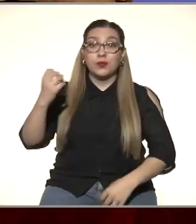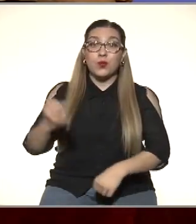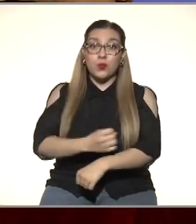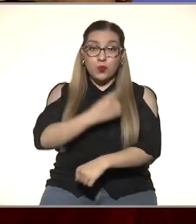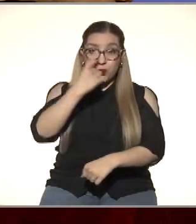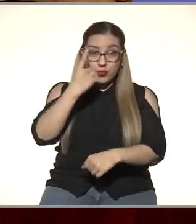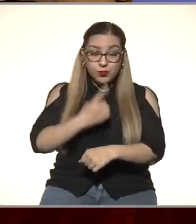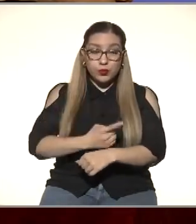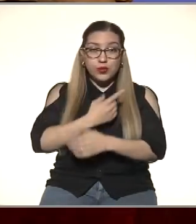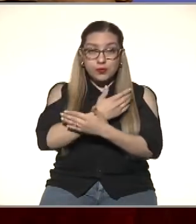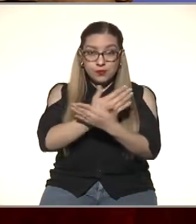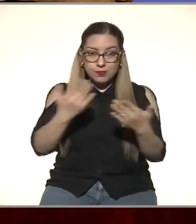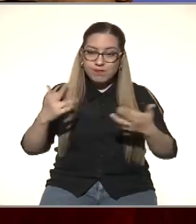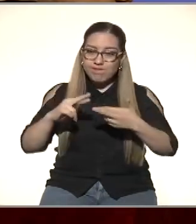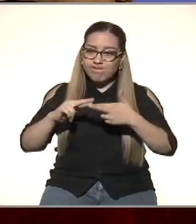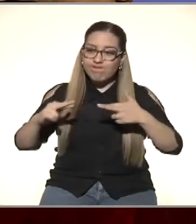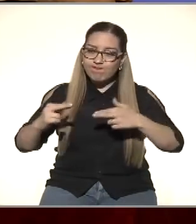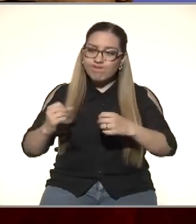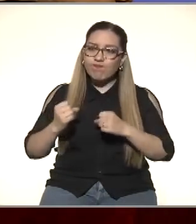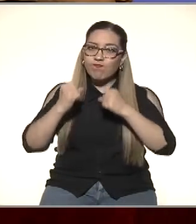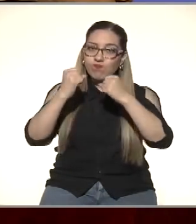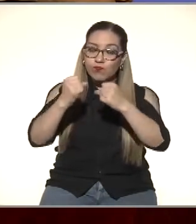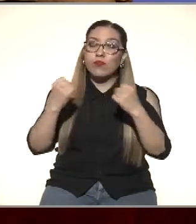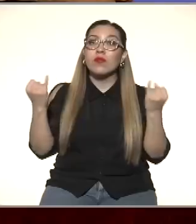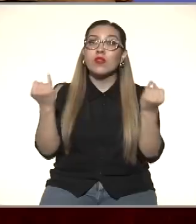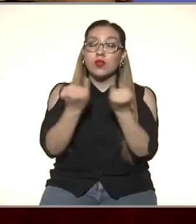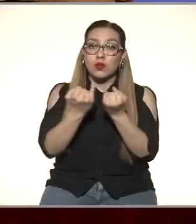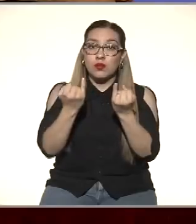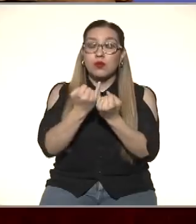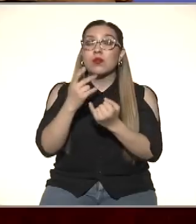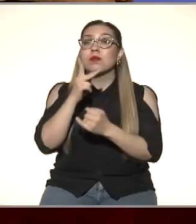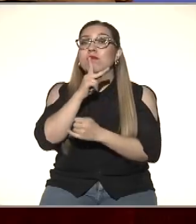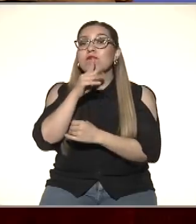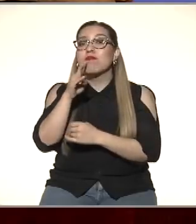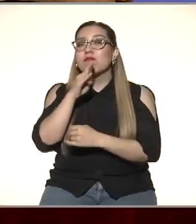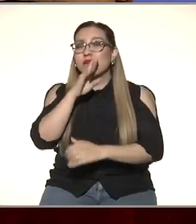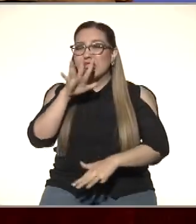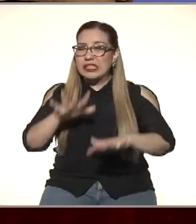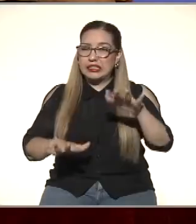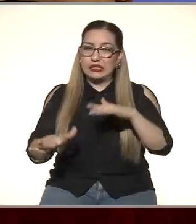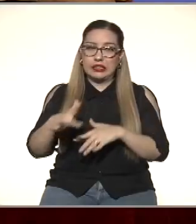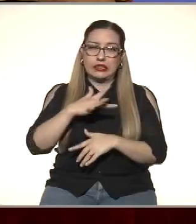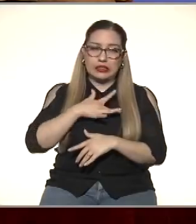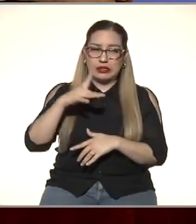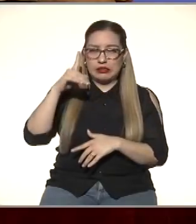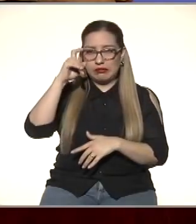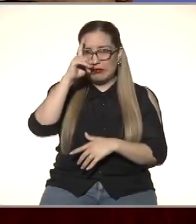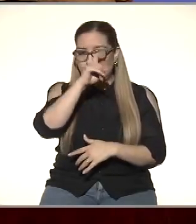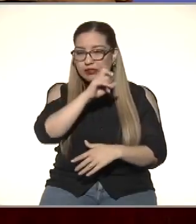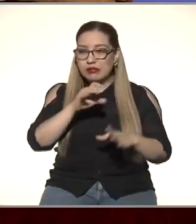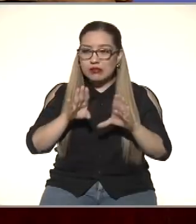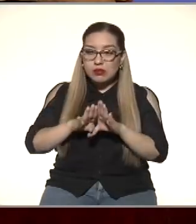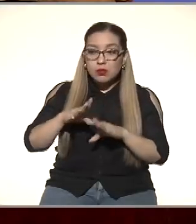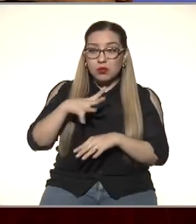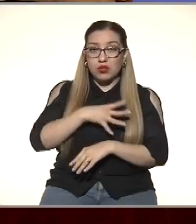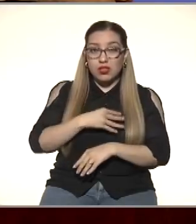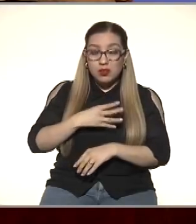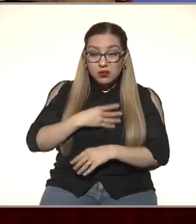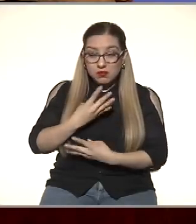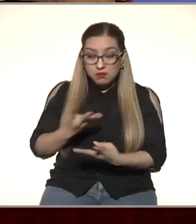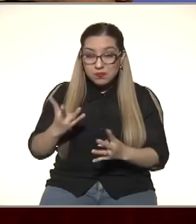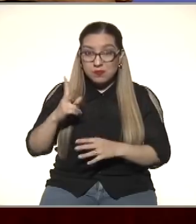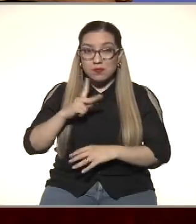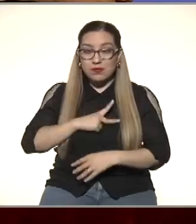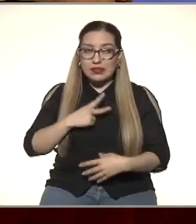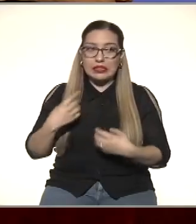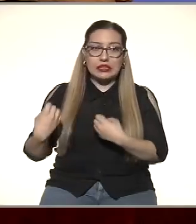de reforzar los lazos, pero también para algunos papás y mamás puede ser un poco complicado cómo ocupar a sus hijos en este tiempo libre. Pero no se preocupen, porque